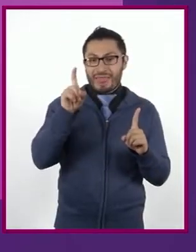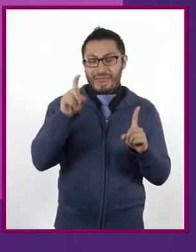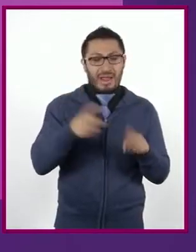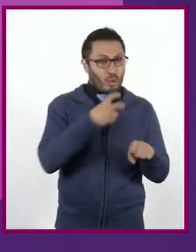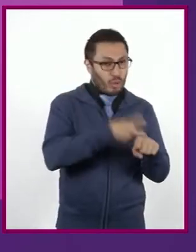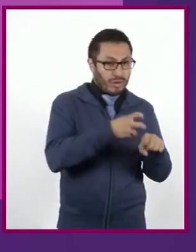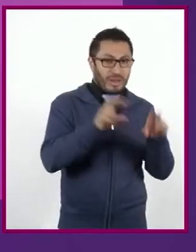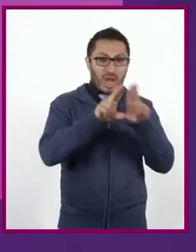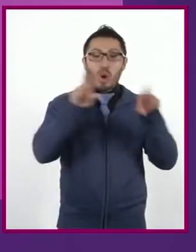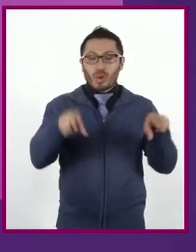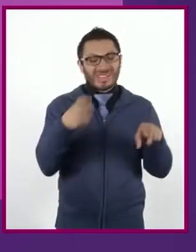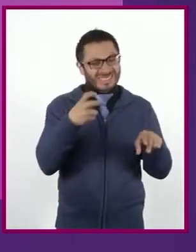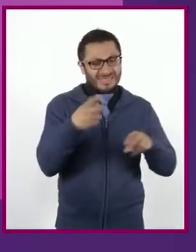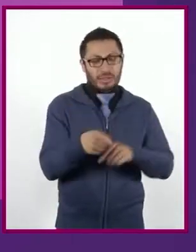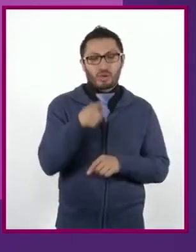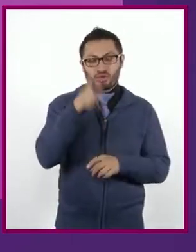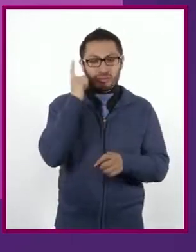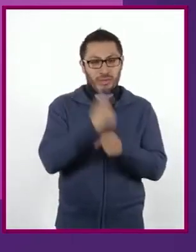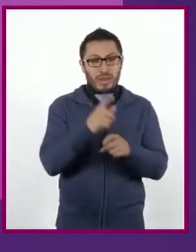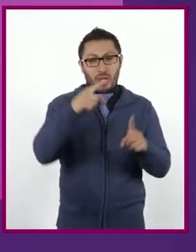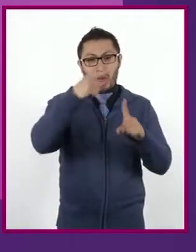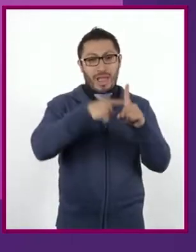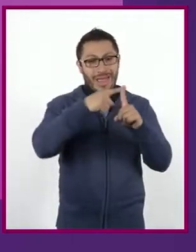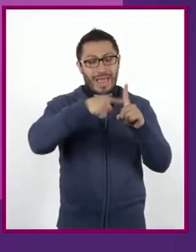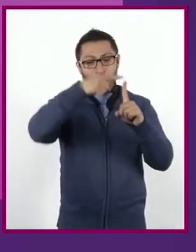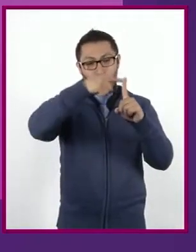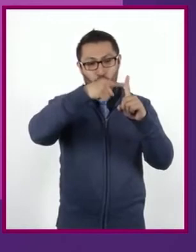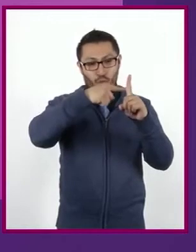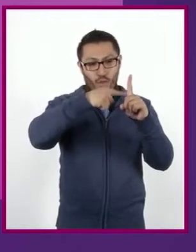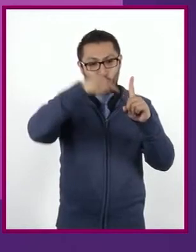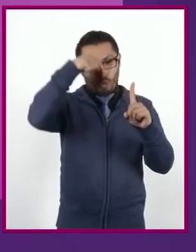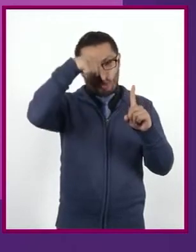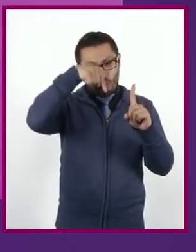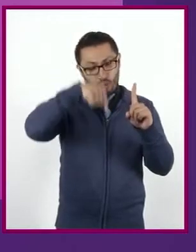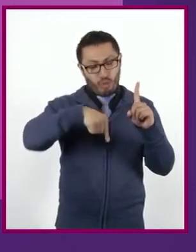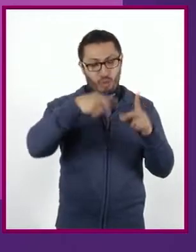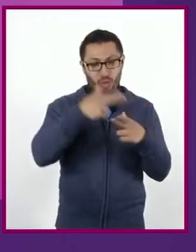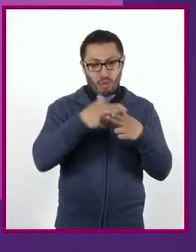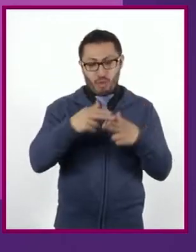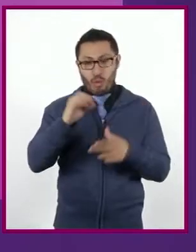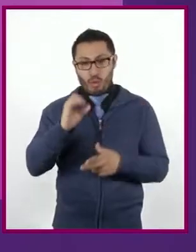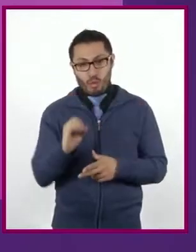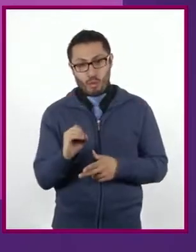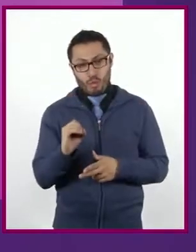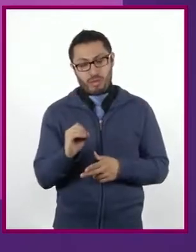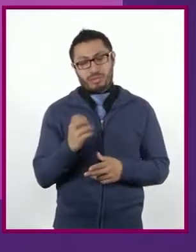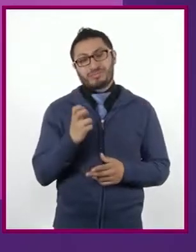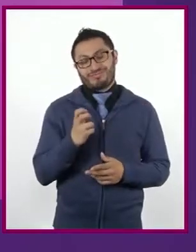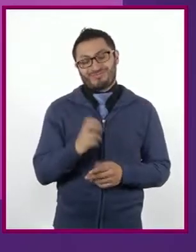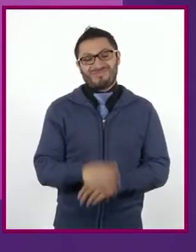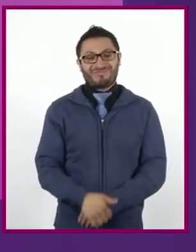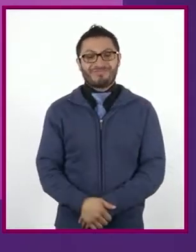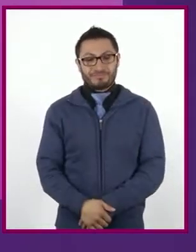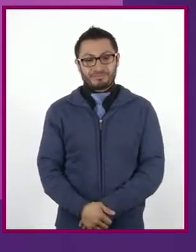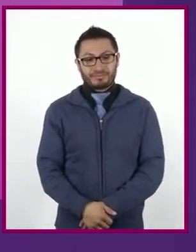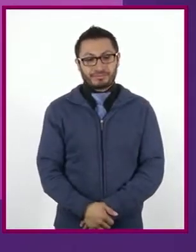hielos, notarás cómo desciende la temperatura hasta llegar a 0 grados centígrados. Por un tiempo